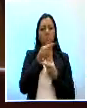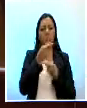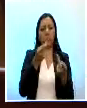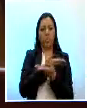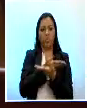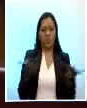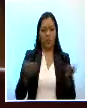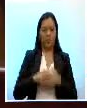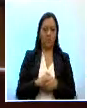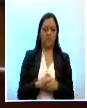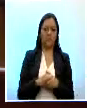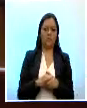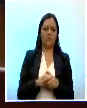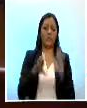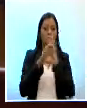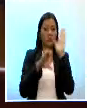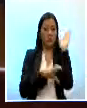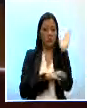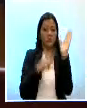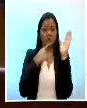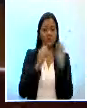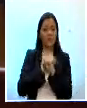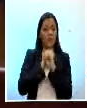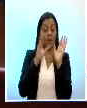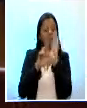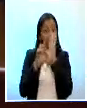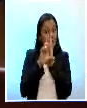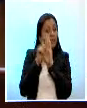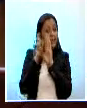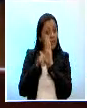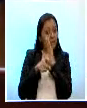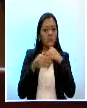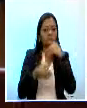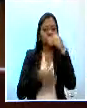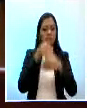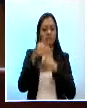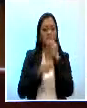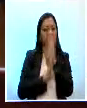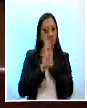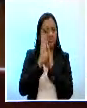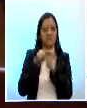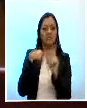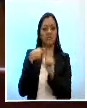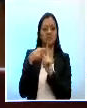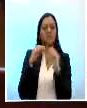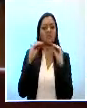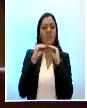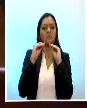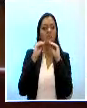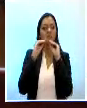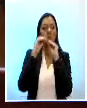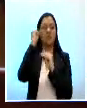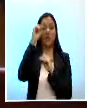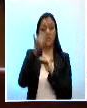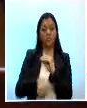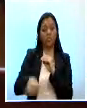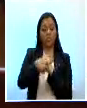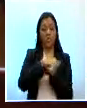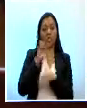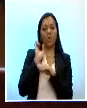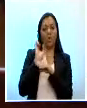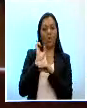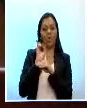ecuatoriano. La Constitución dice, y todas las leyes deben ser progresivas, o sea, dar mayores derechos a cada uno de los ecuatorianos